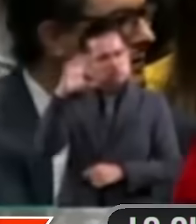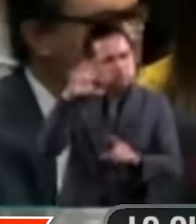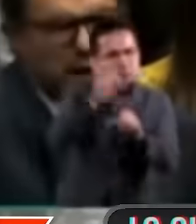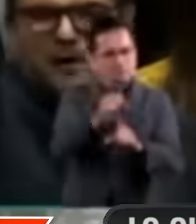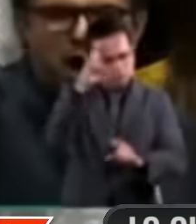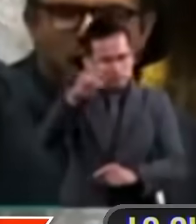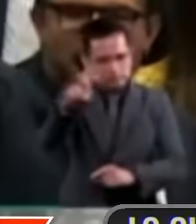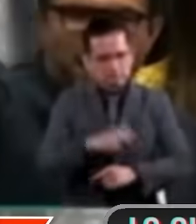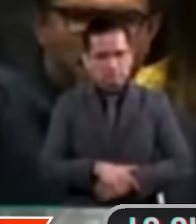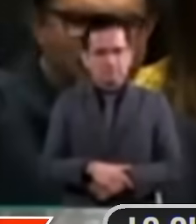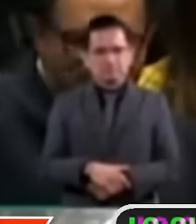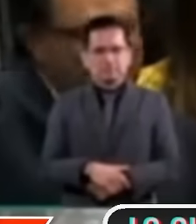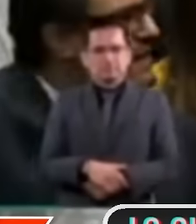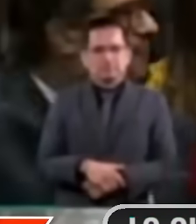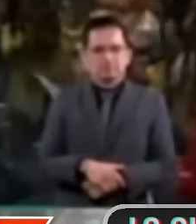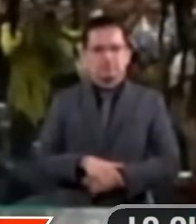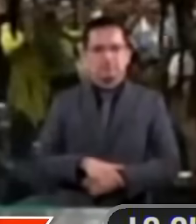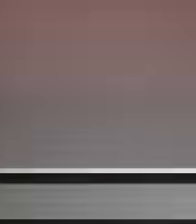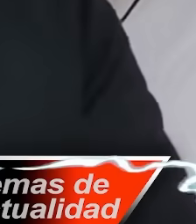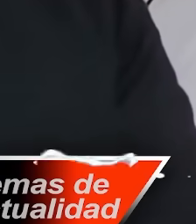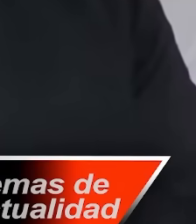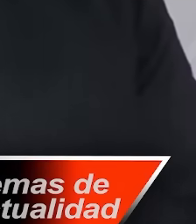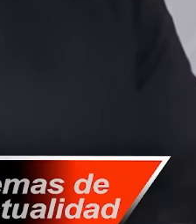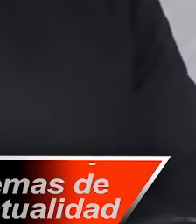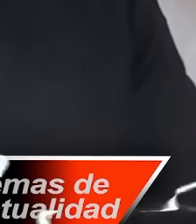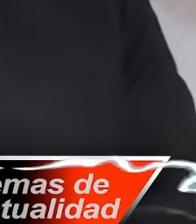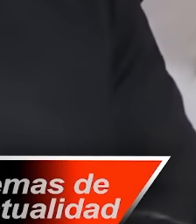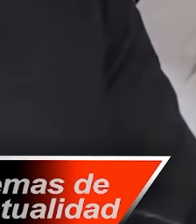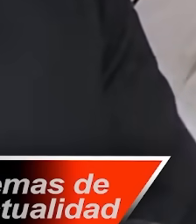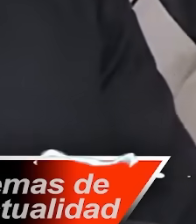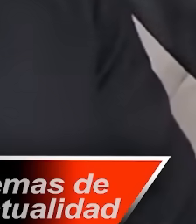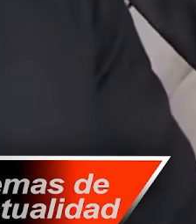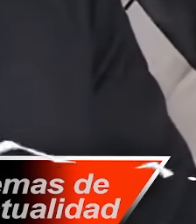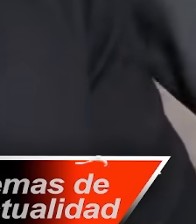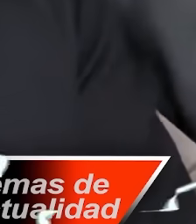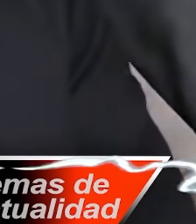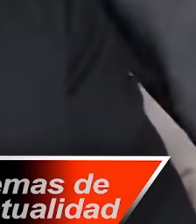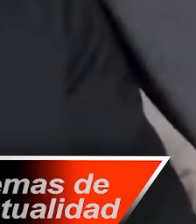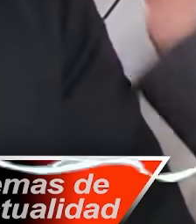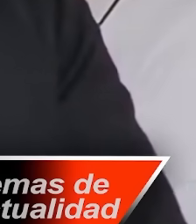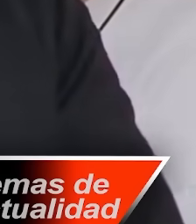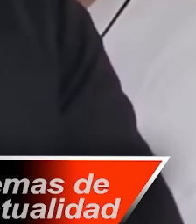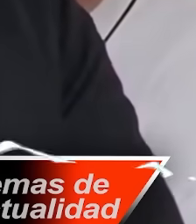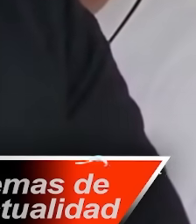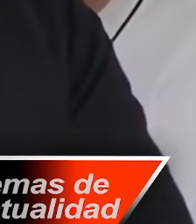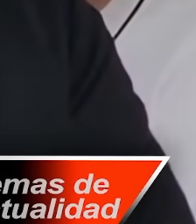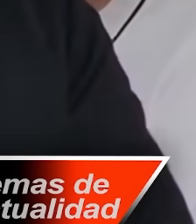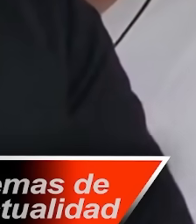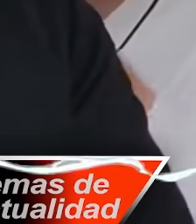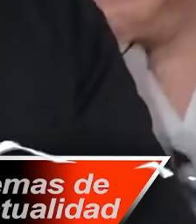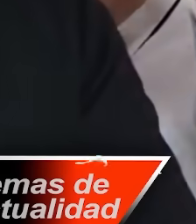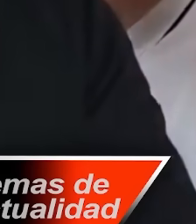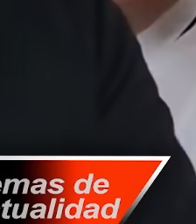sí, se pasaron demasiado a la raya, ¿eh? Y es que resulta que había otra oradora del PAN y